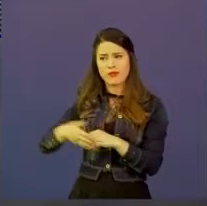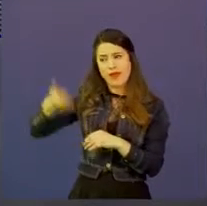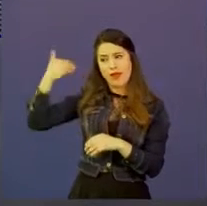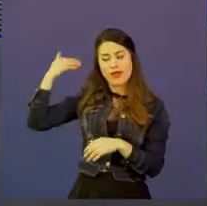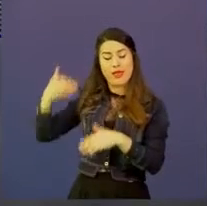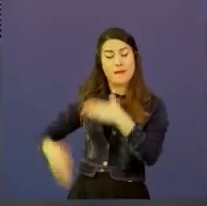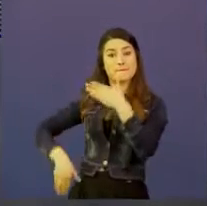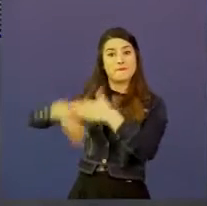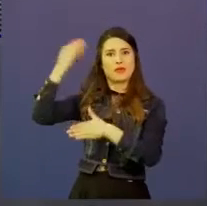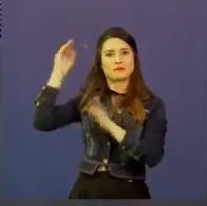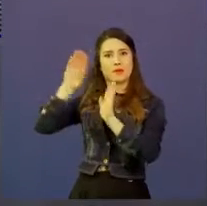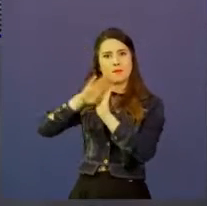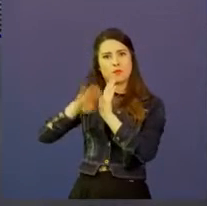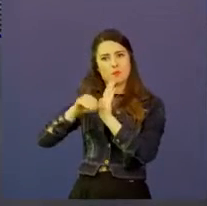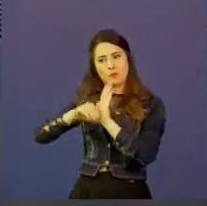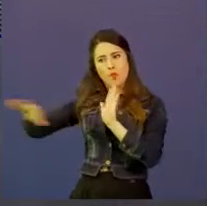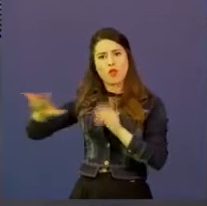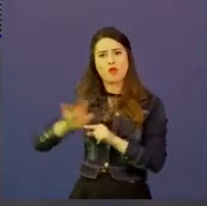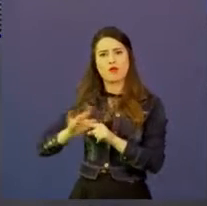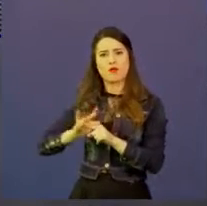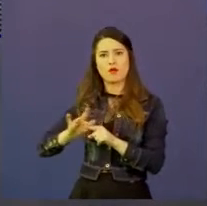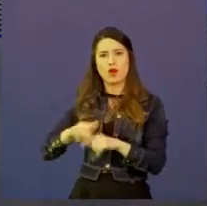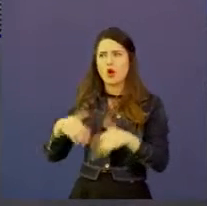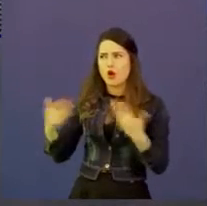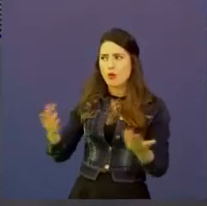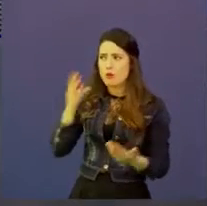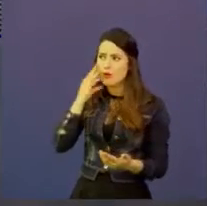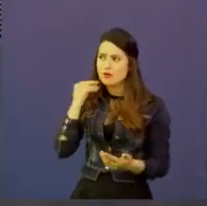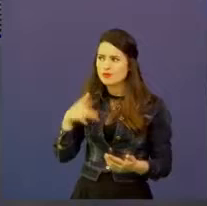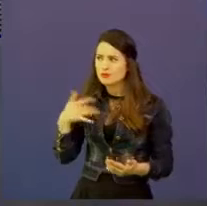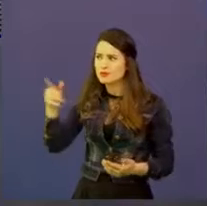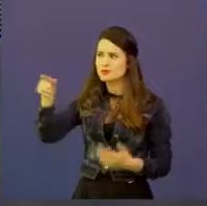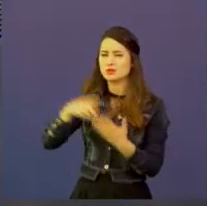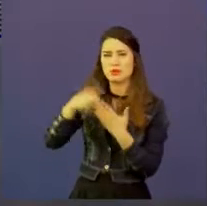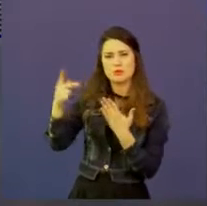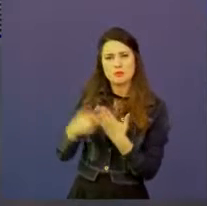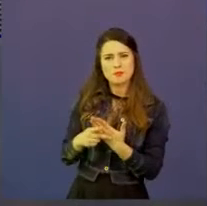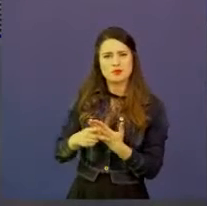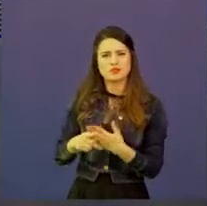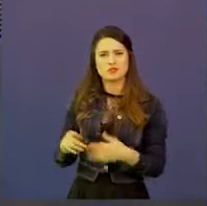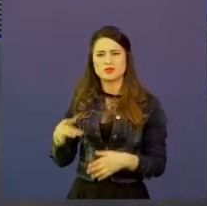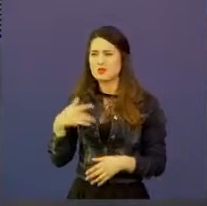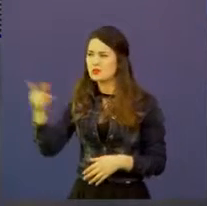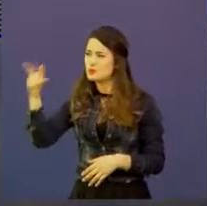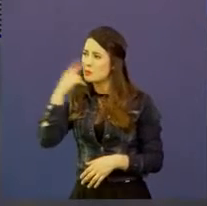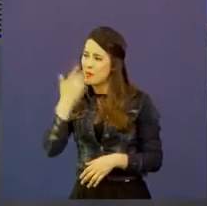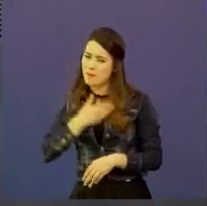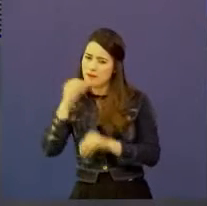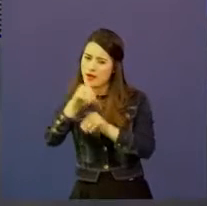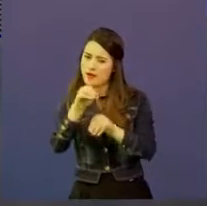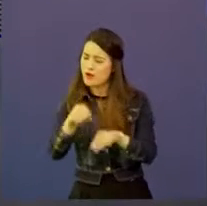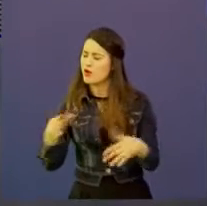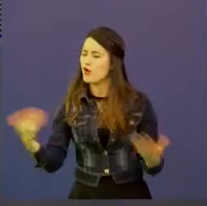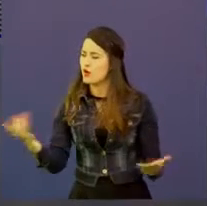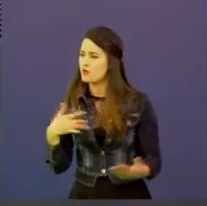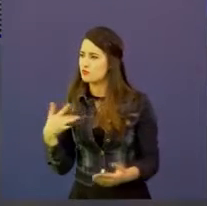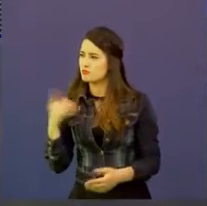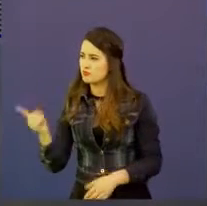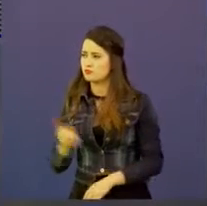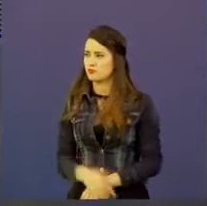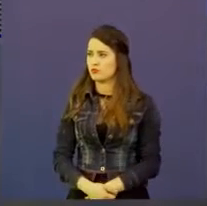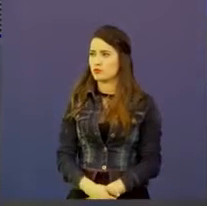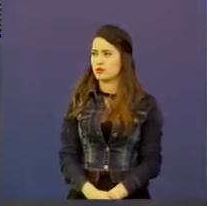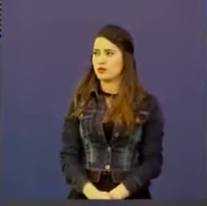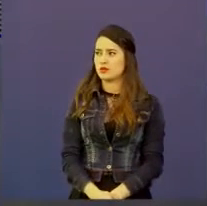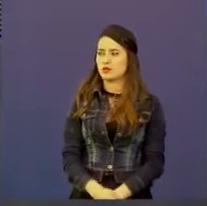experiencia que ustedes tuvieron y cómo ha funcionado también este proyecto desde los padres que ustedes están formando con Escuela TIC Familia? Bueno, la